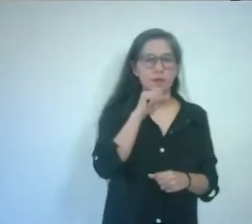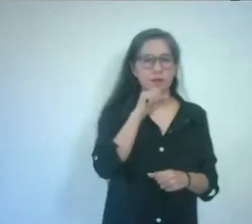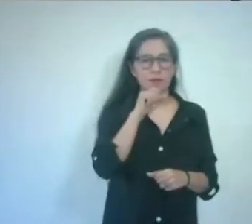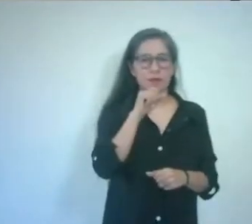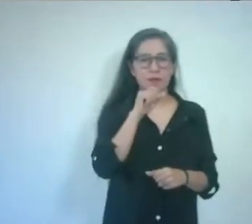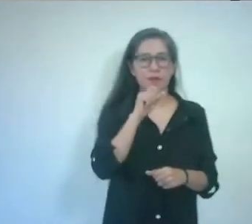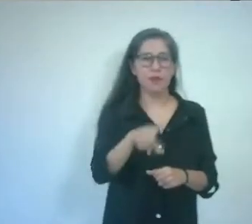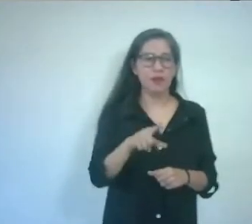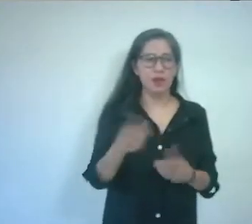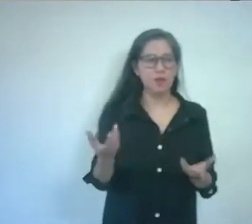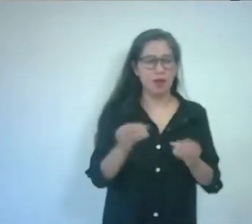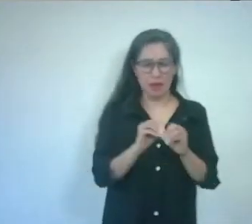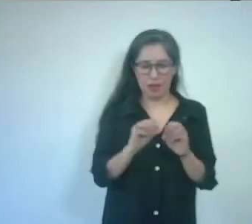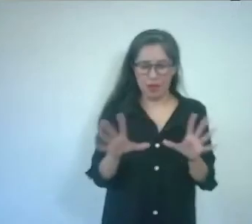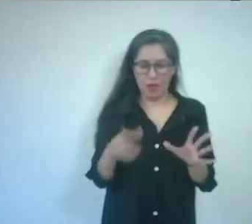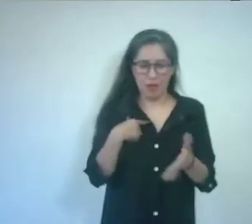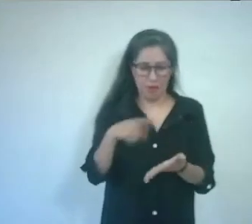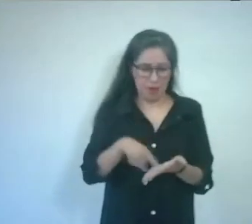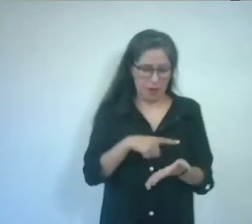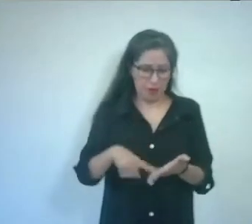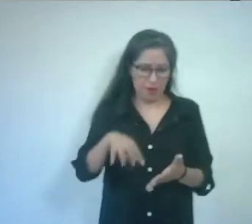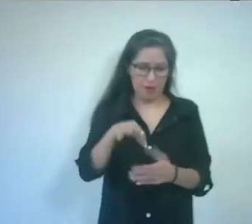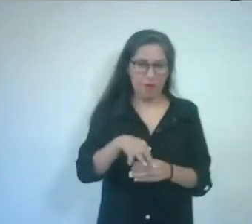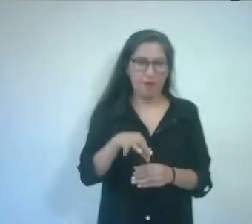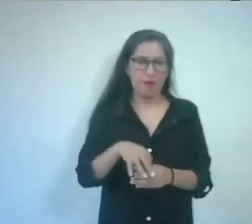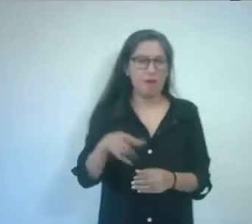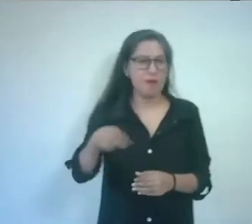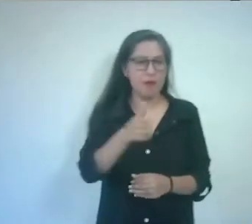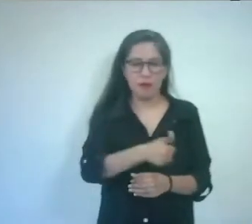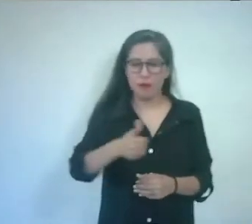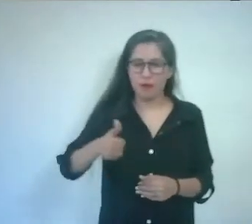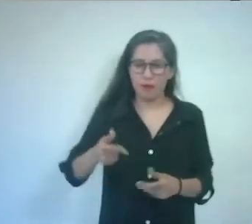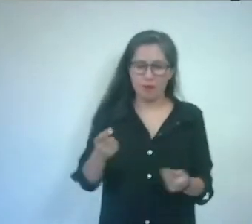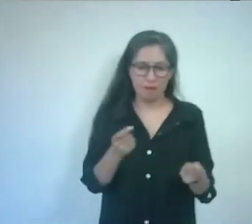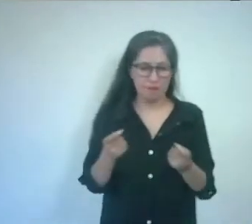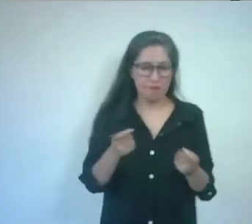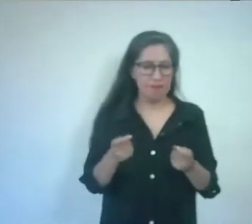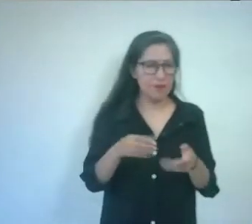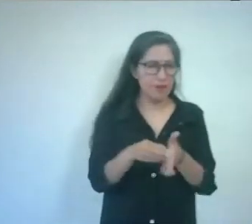para recibir la votación en cada una de las mesas directivas de casilla.